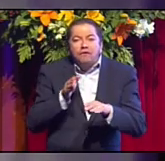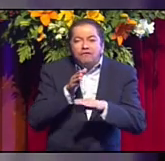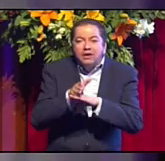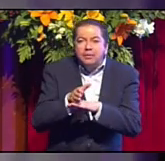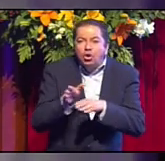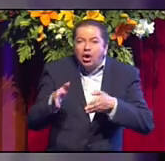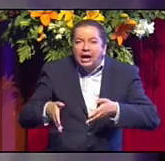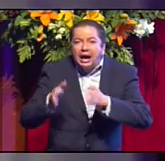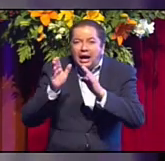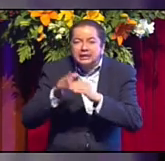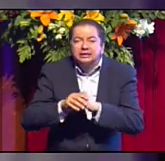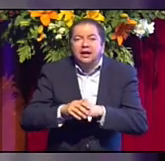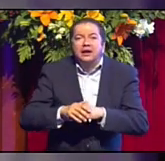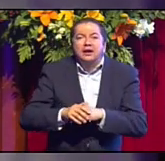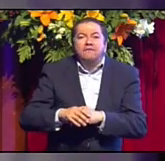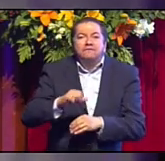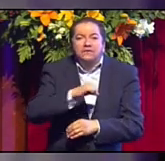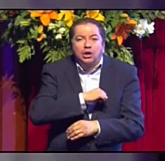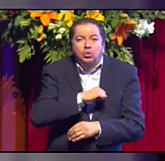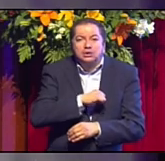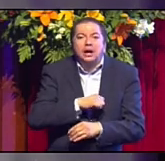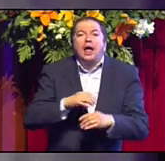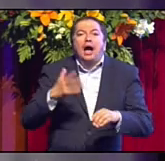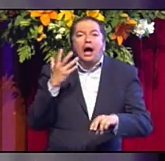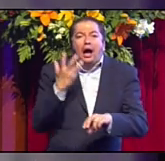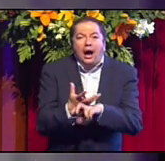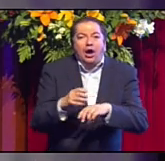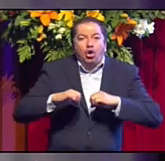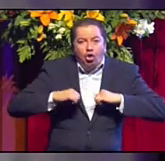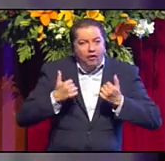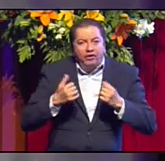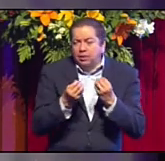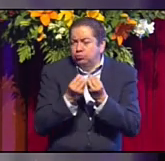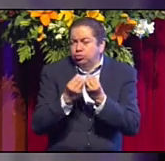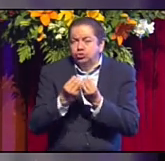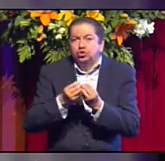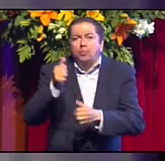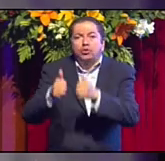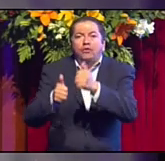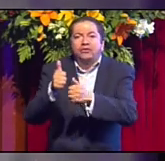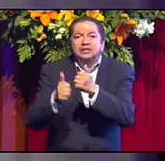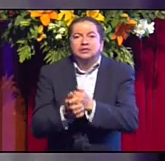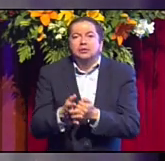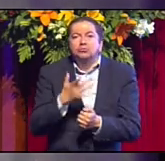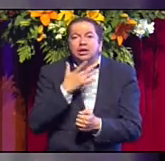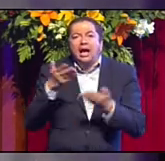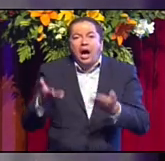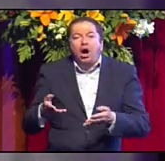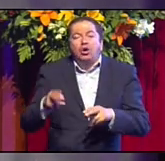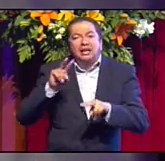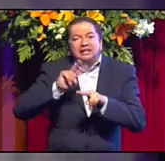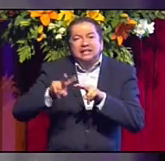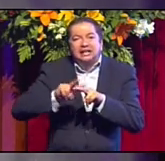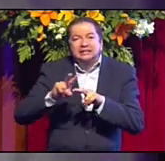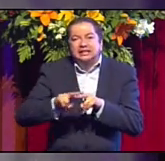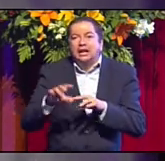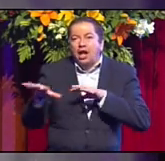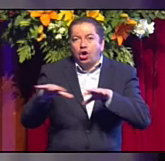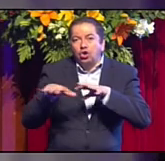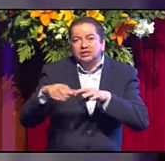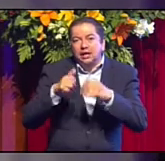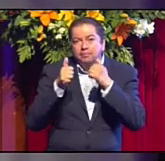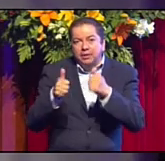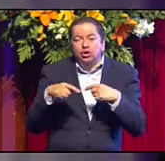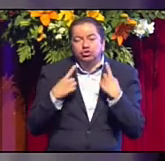de Vicuña, nos encontramos con tantos jóvenes profesionales, porque esta última década las cosas se han hecho bien. Y por eso estamos